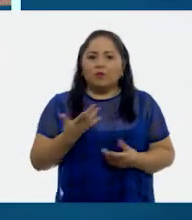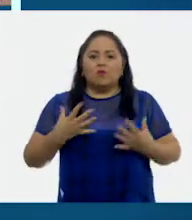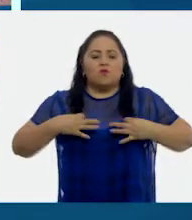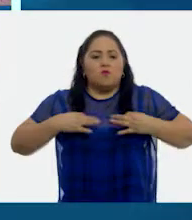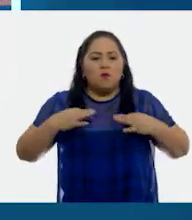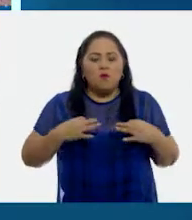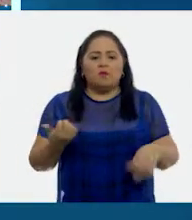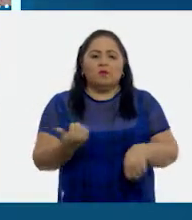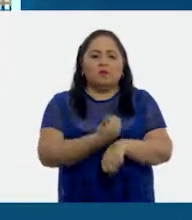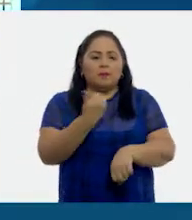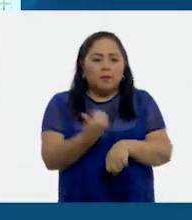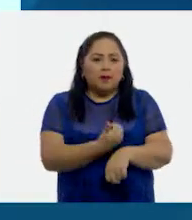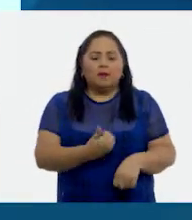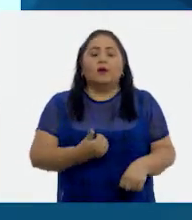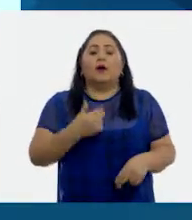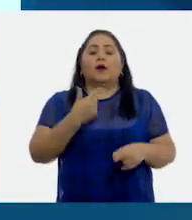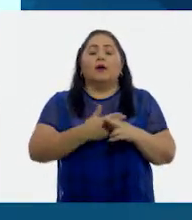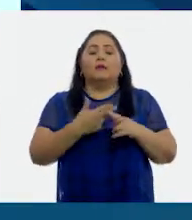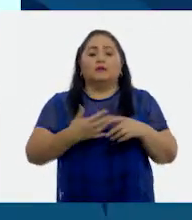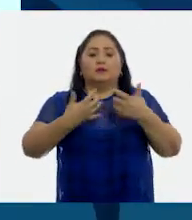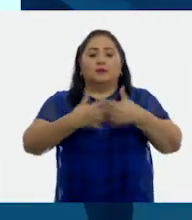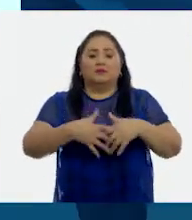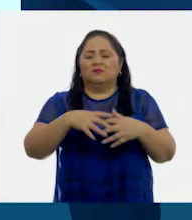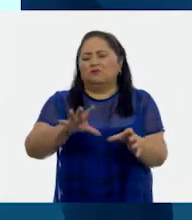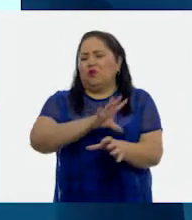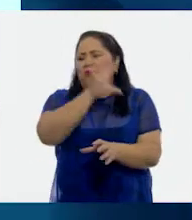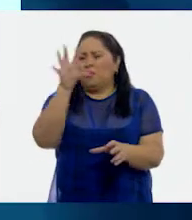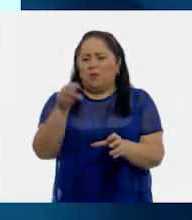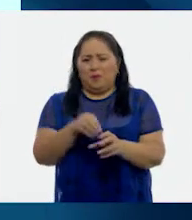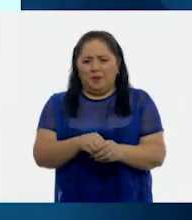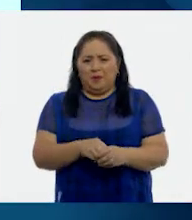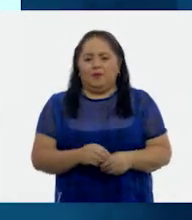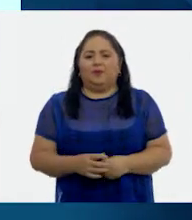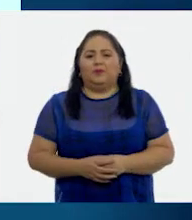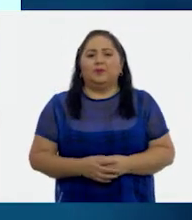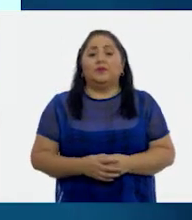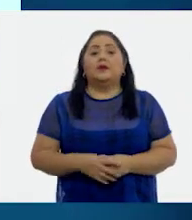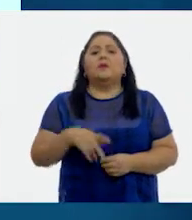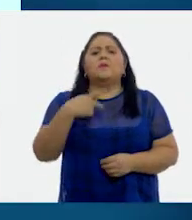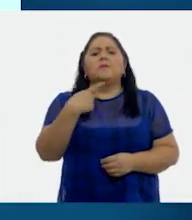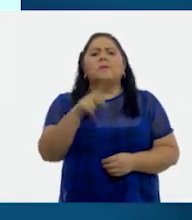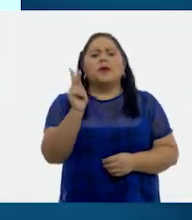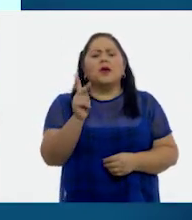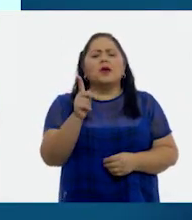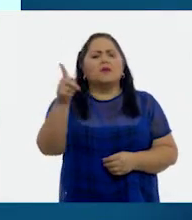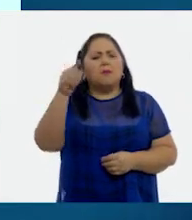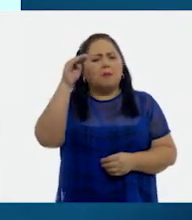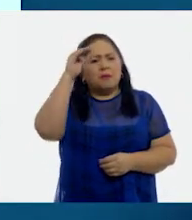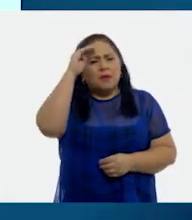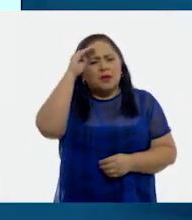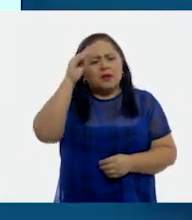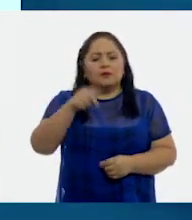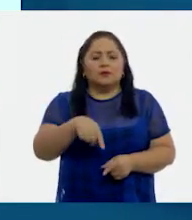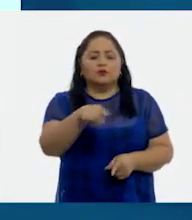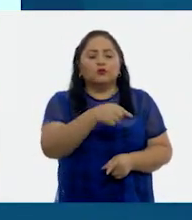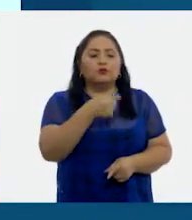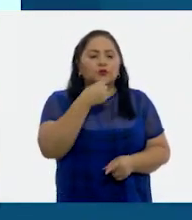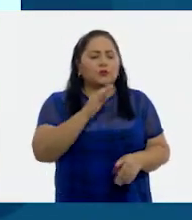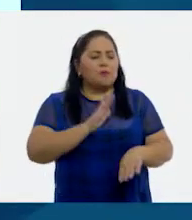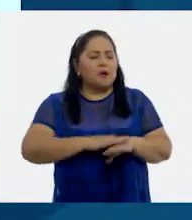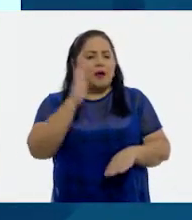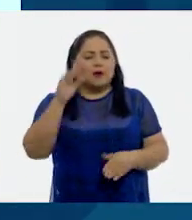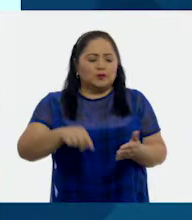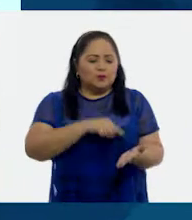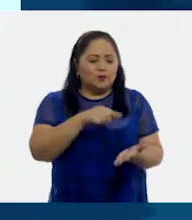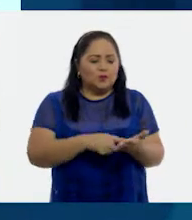ropa, calzado e industrias en general. ¿En qué medio consideras que los niños tienen más